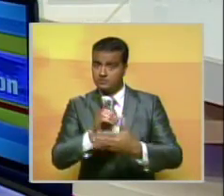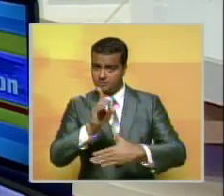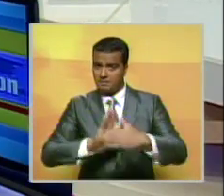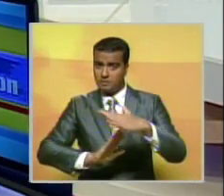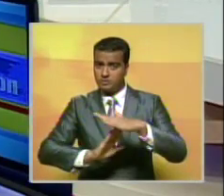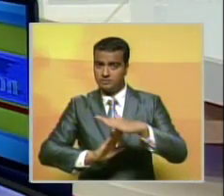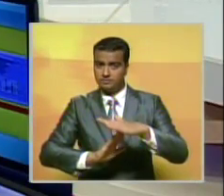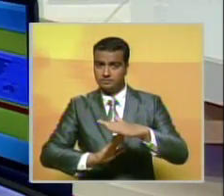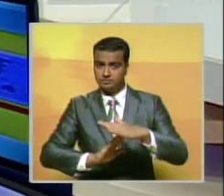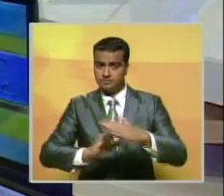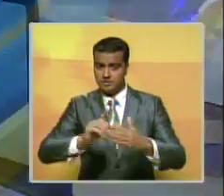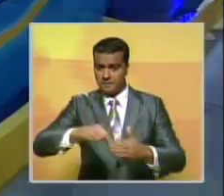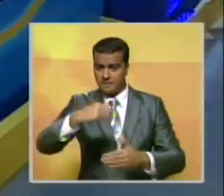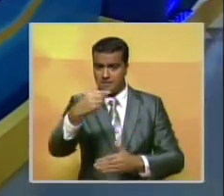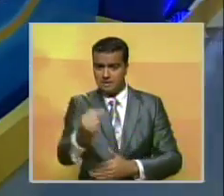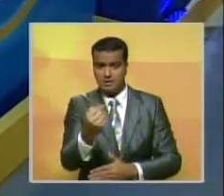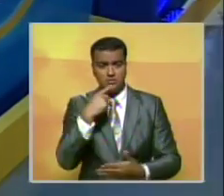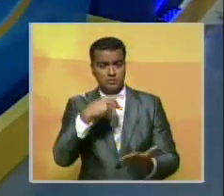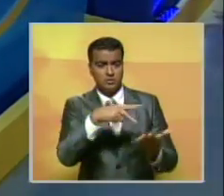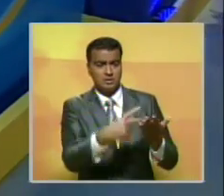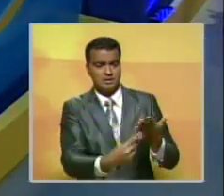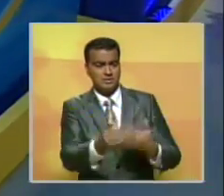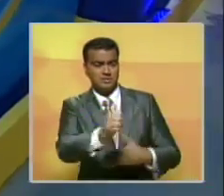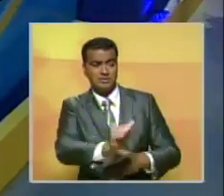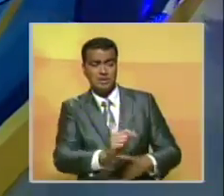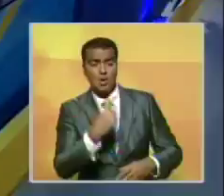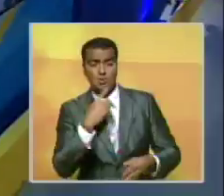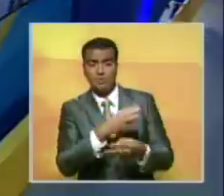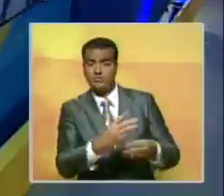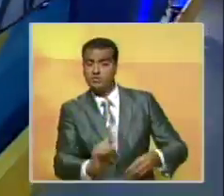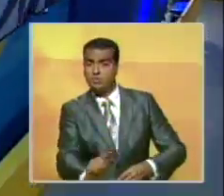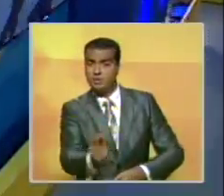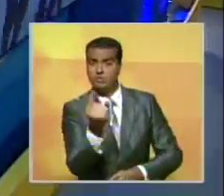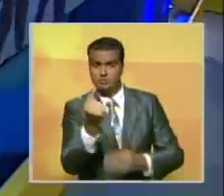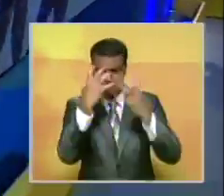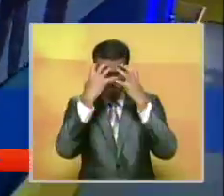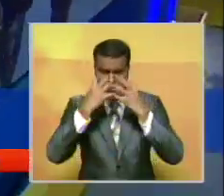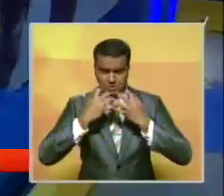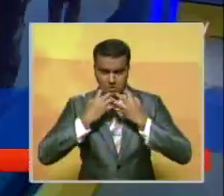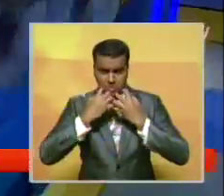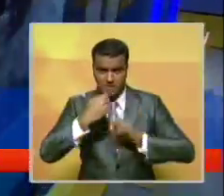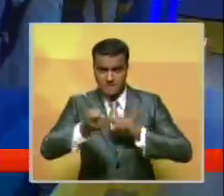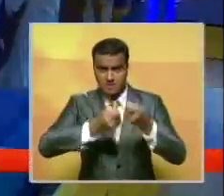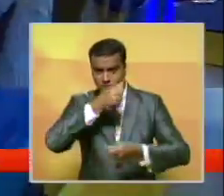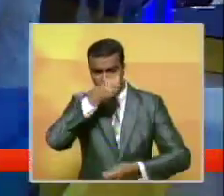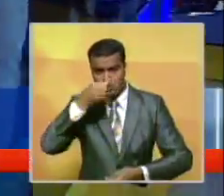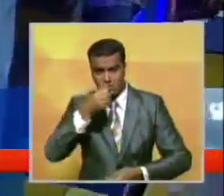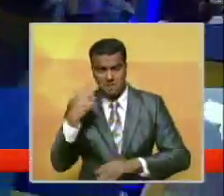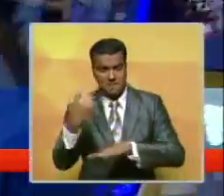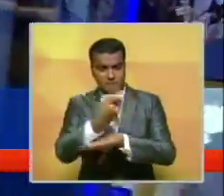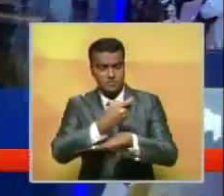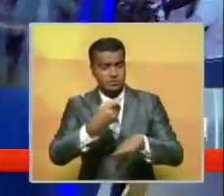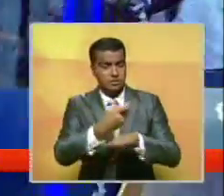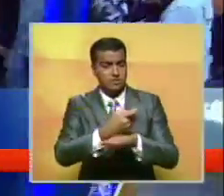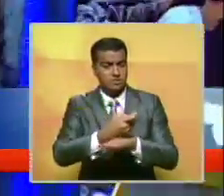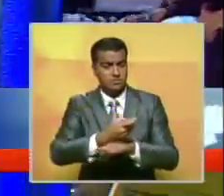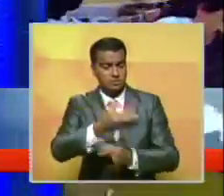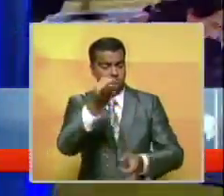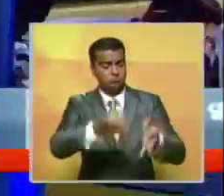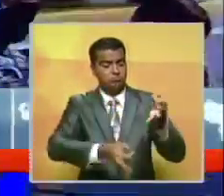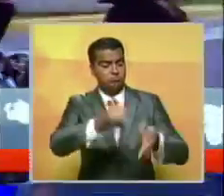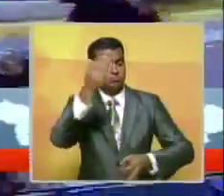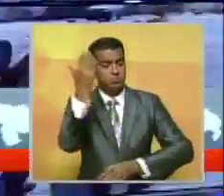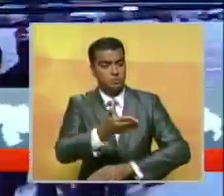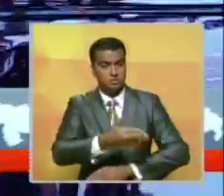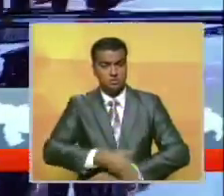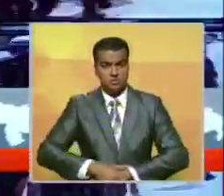nuestra pausa y más adelante cae el enemigo público número 1. El narco más buscado enfrentará decenas